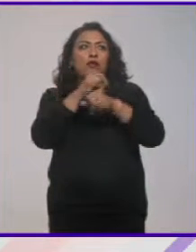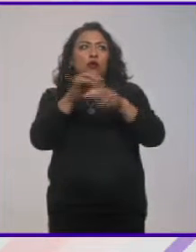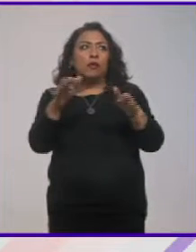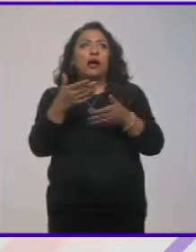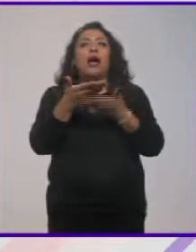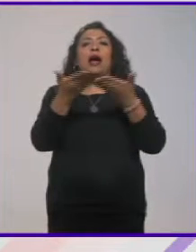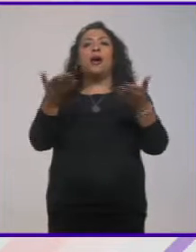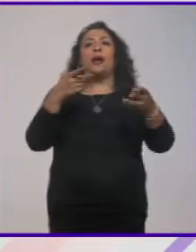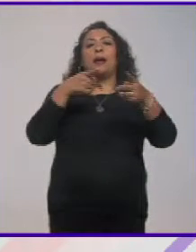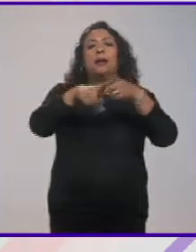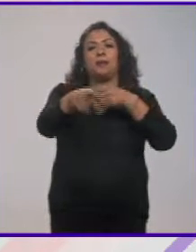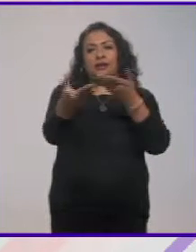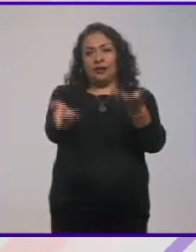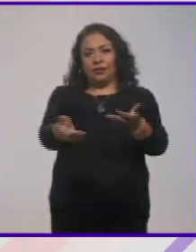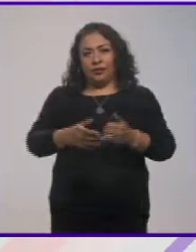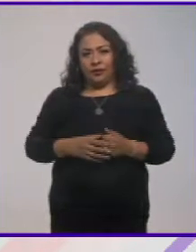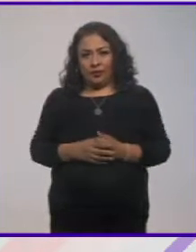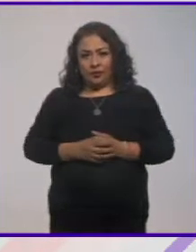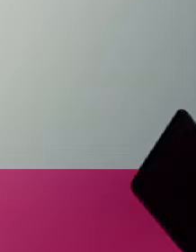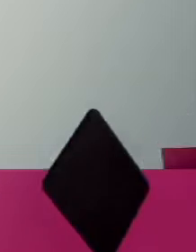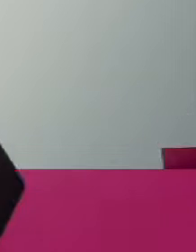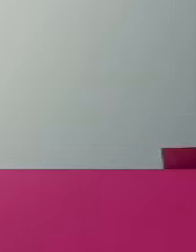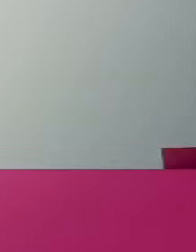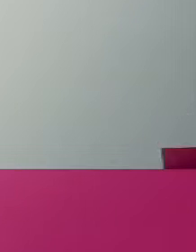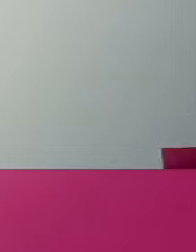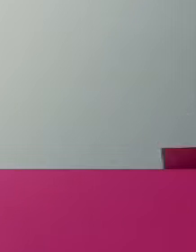parece si comenzamos de una vez?